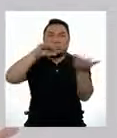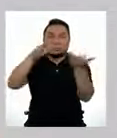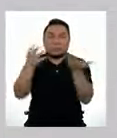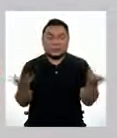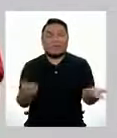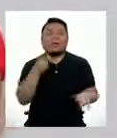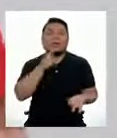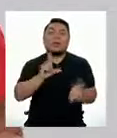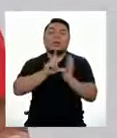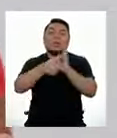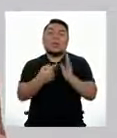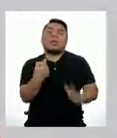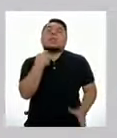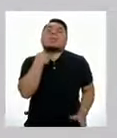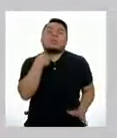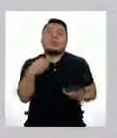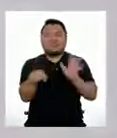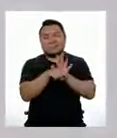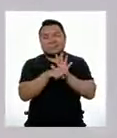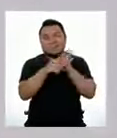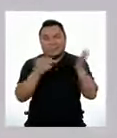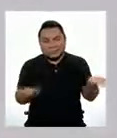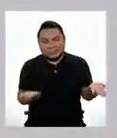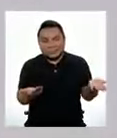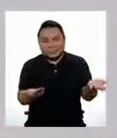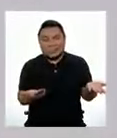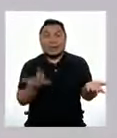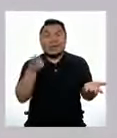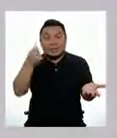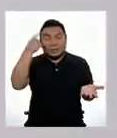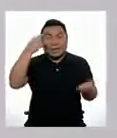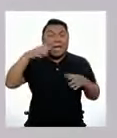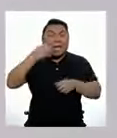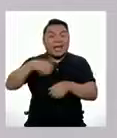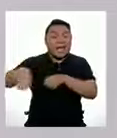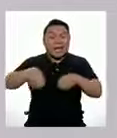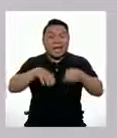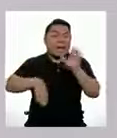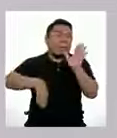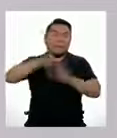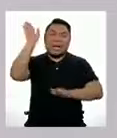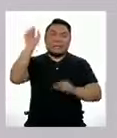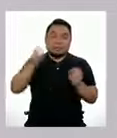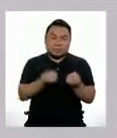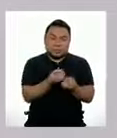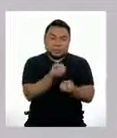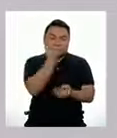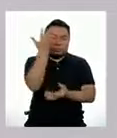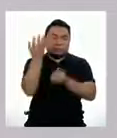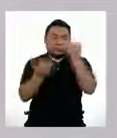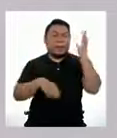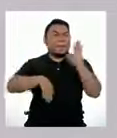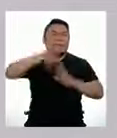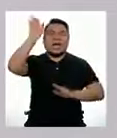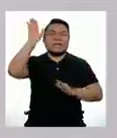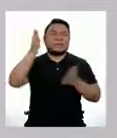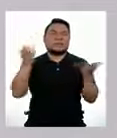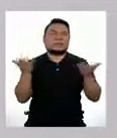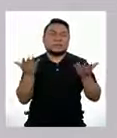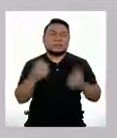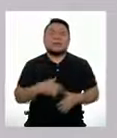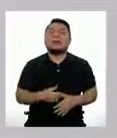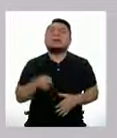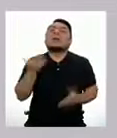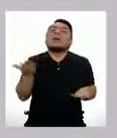cual trae consecuencias negativas. Sabemos que las actividades que producen más gases de efecto invernadero,